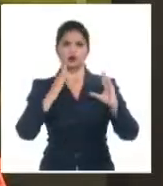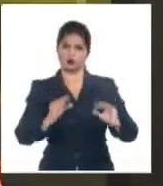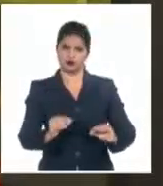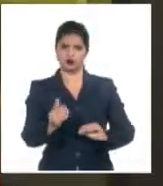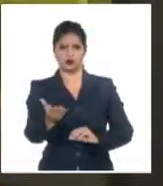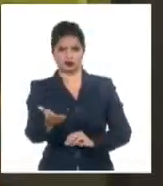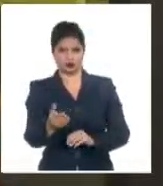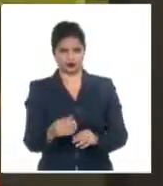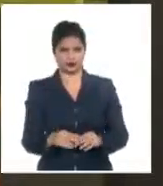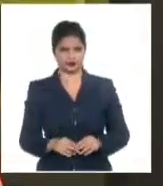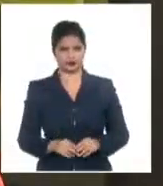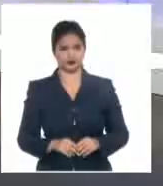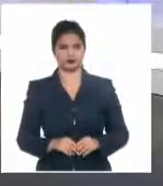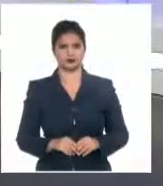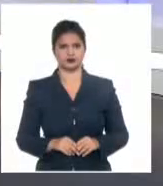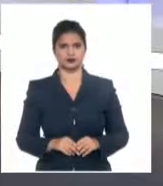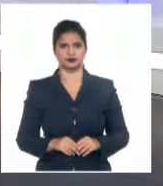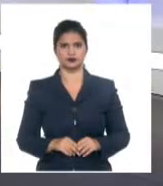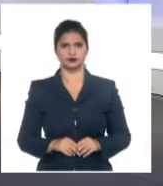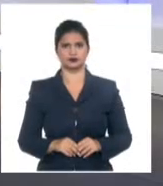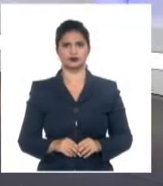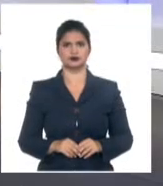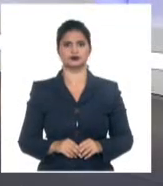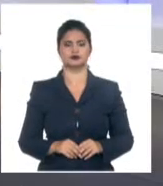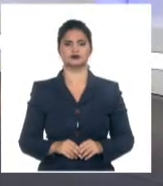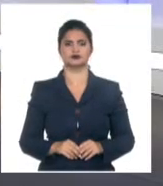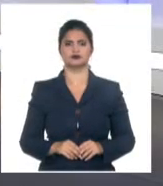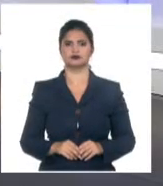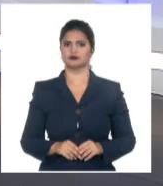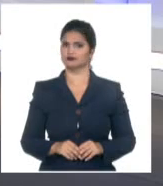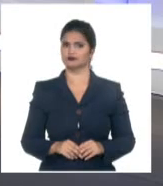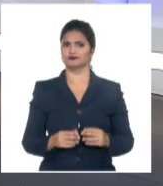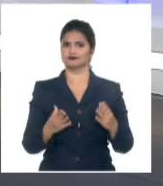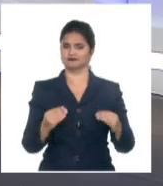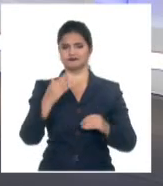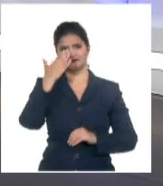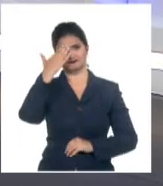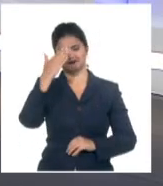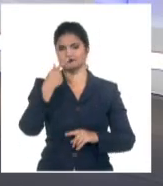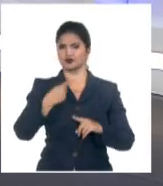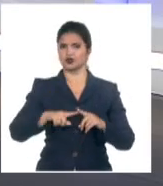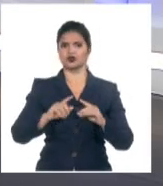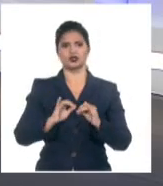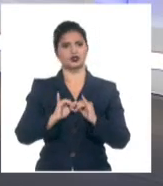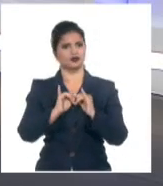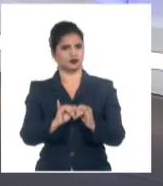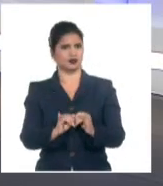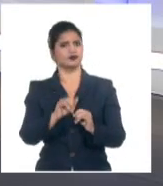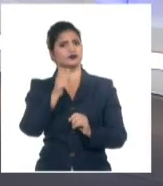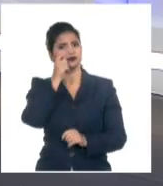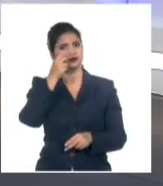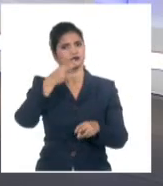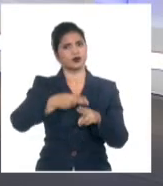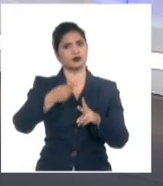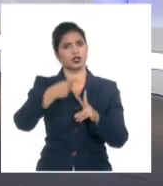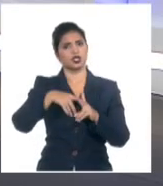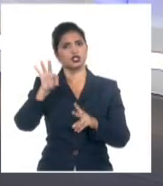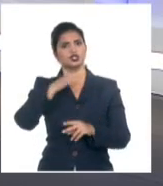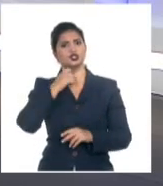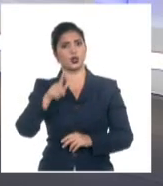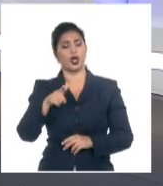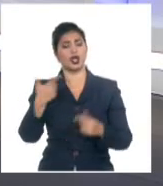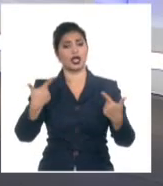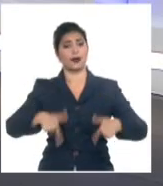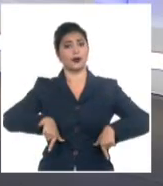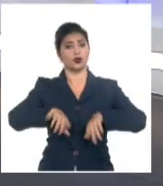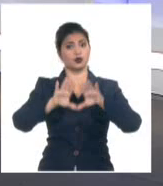los estudios centrales en La Habana. Sí, muchísimas gracias, Pablo. Nosotros ahora cambiamos de tema. Así es que Joel Lefond, multirecordista Guinness en